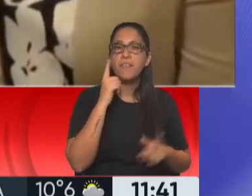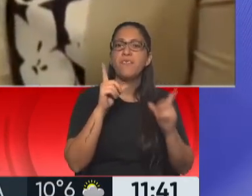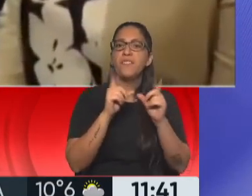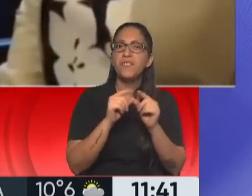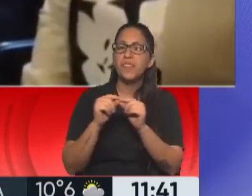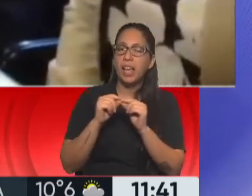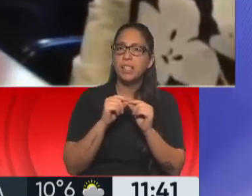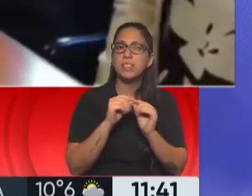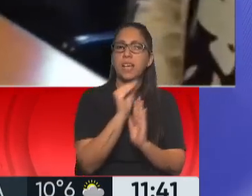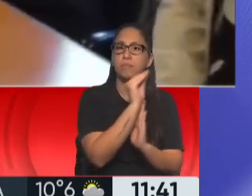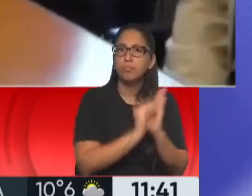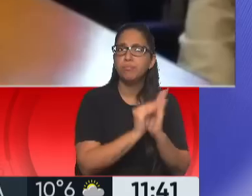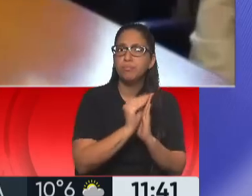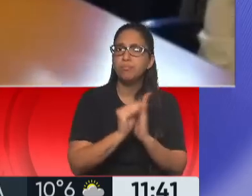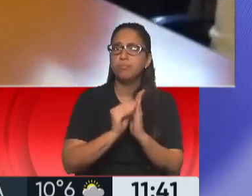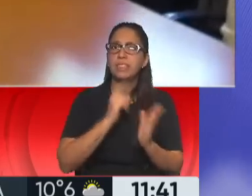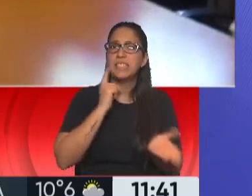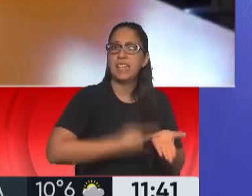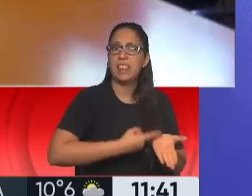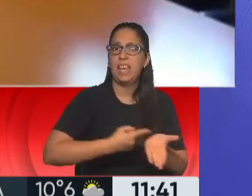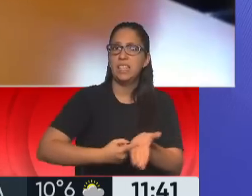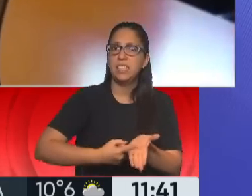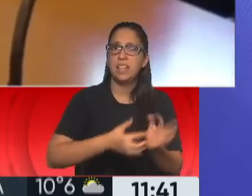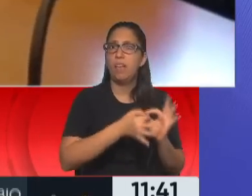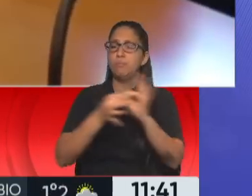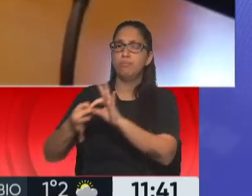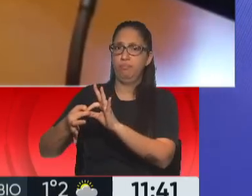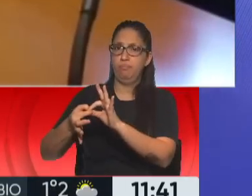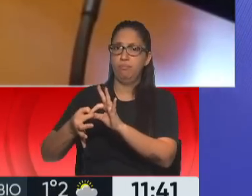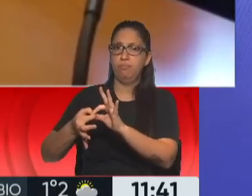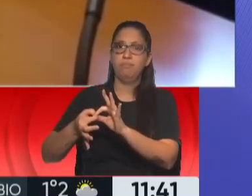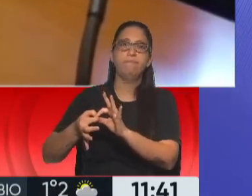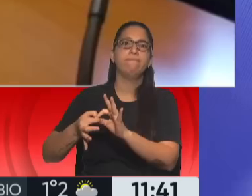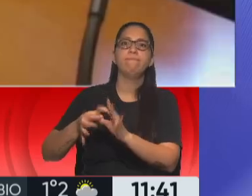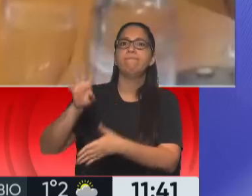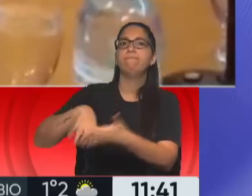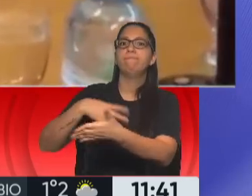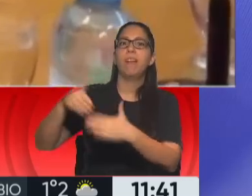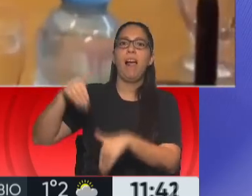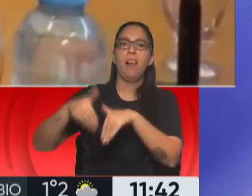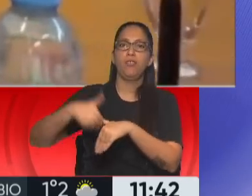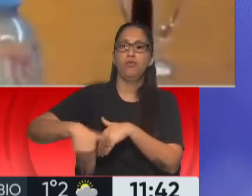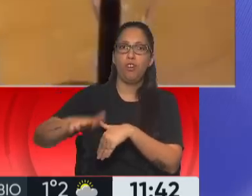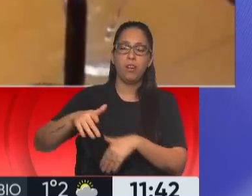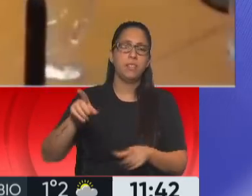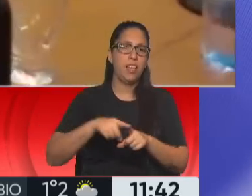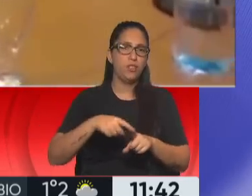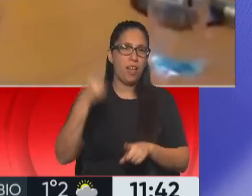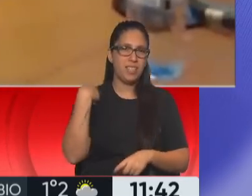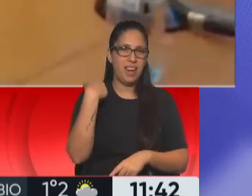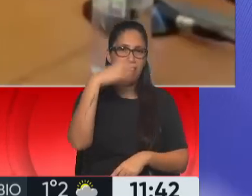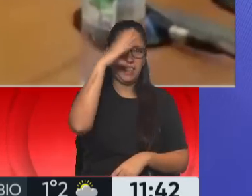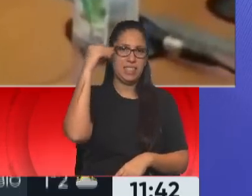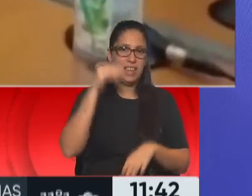fechas de las sentencias con el cronograma electoral. Esto es lo que puntualizó ayer la